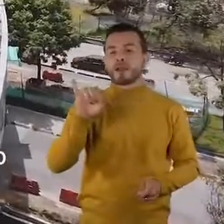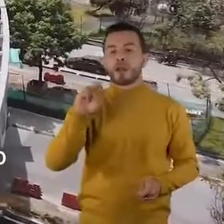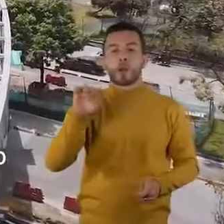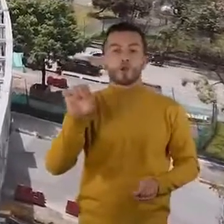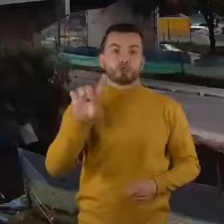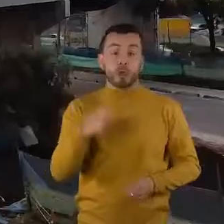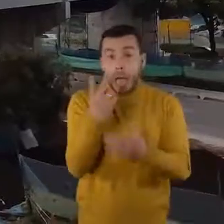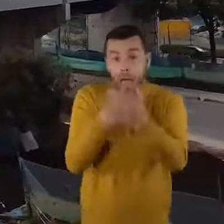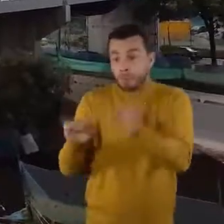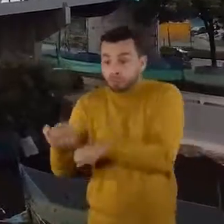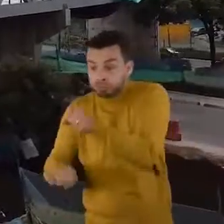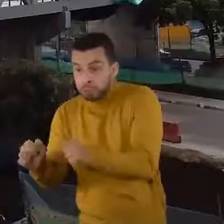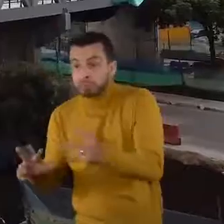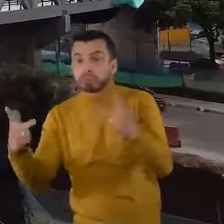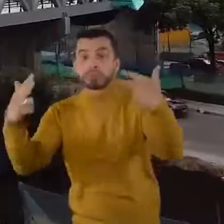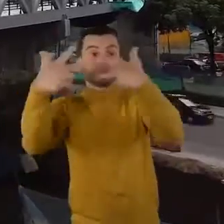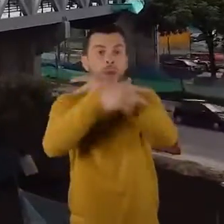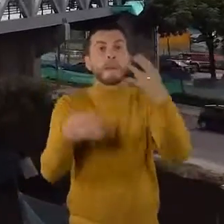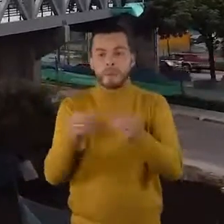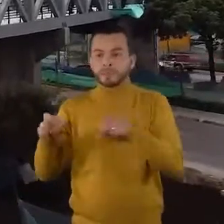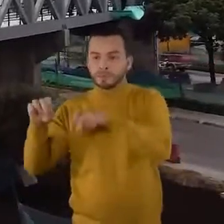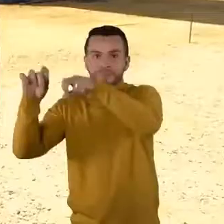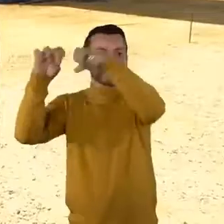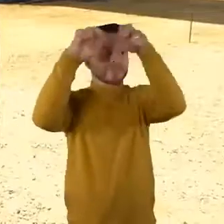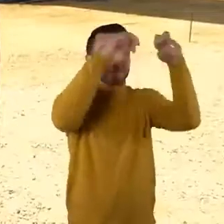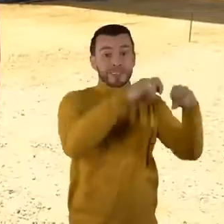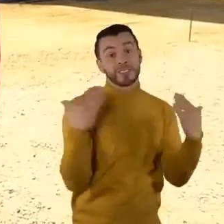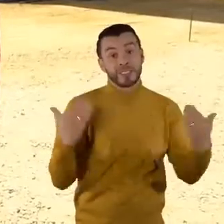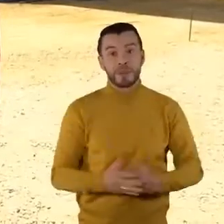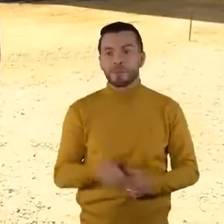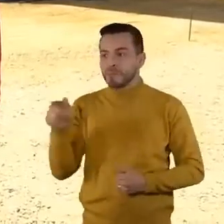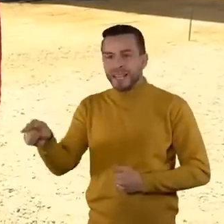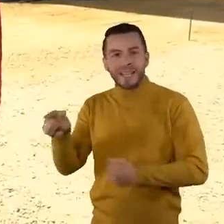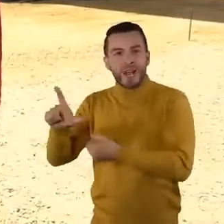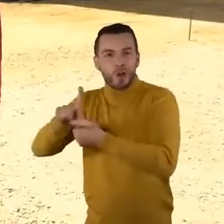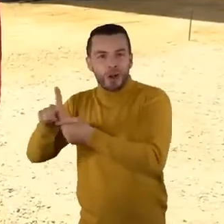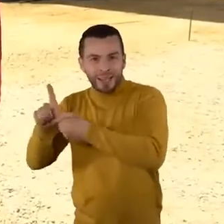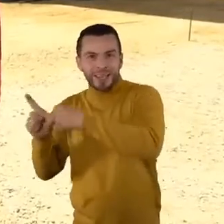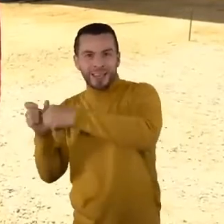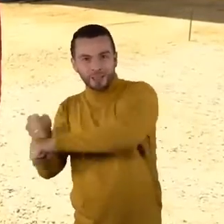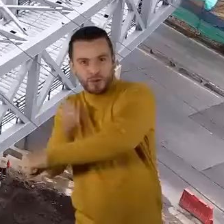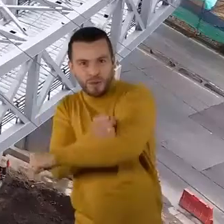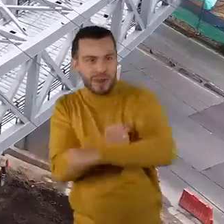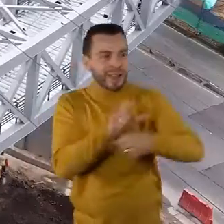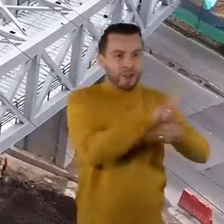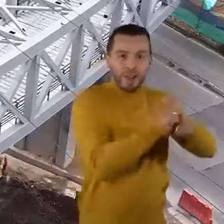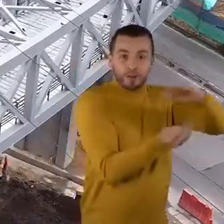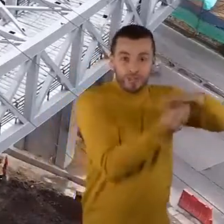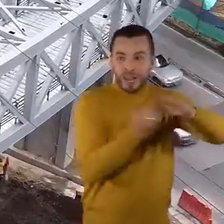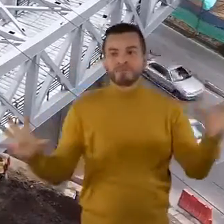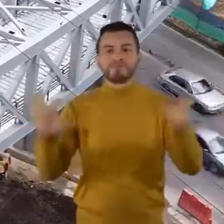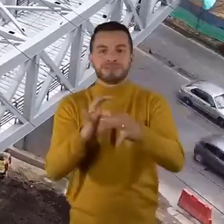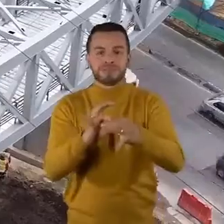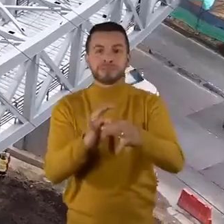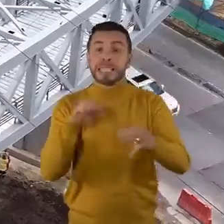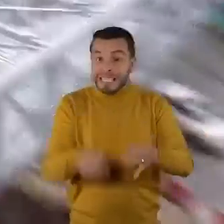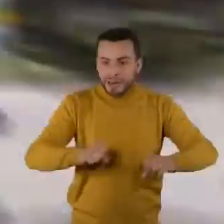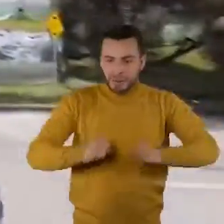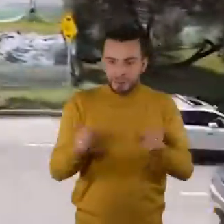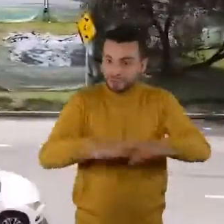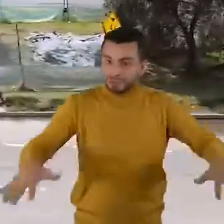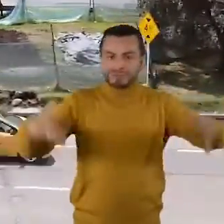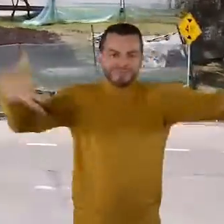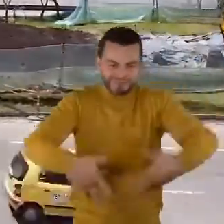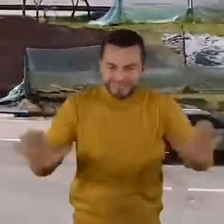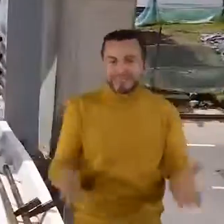este proyecto de infraestructura se construye con aportes de valorización del acuerdo distrital 523 de 2013